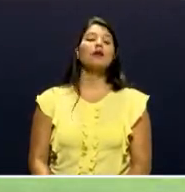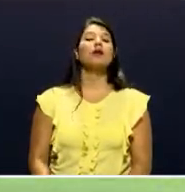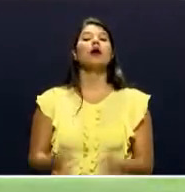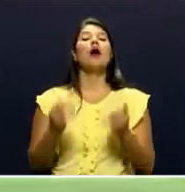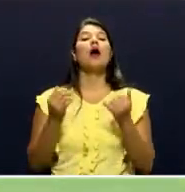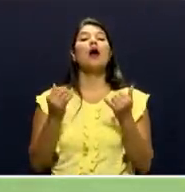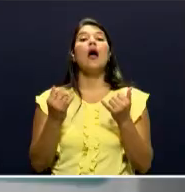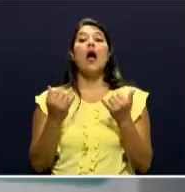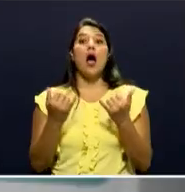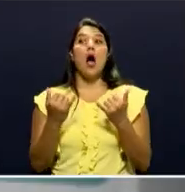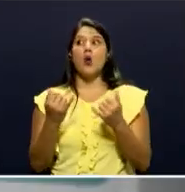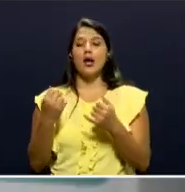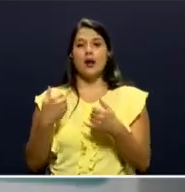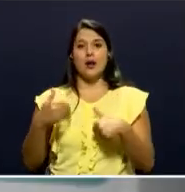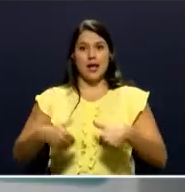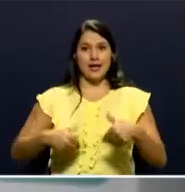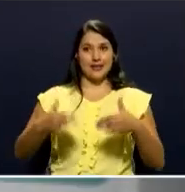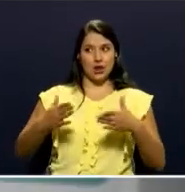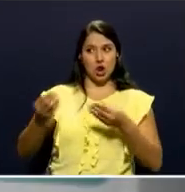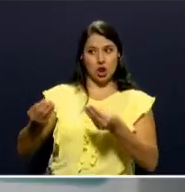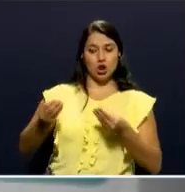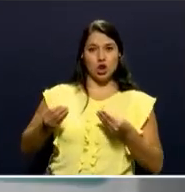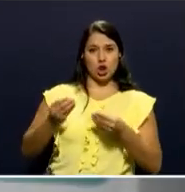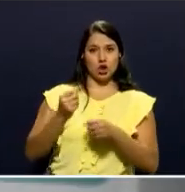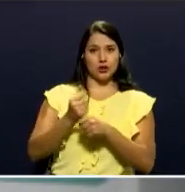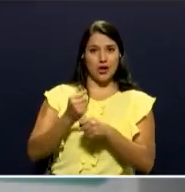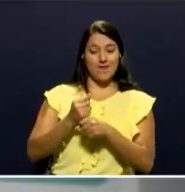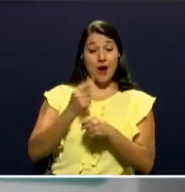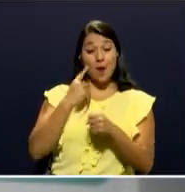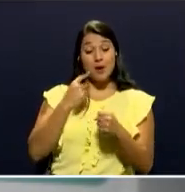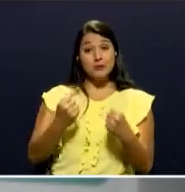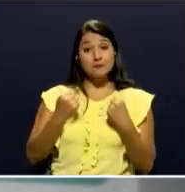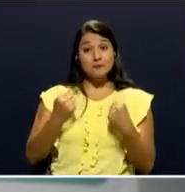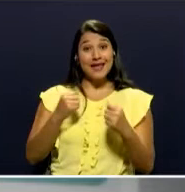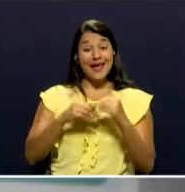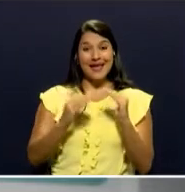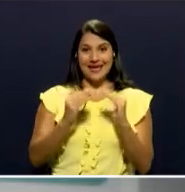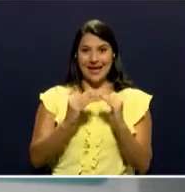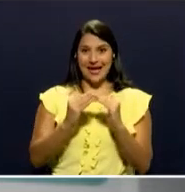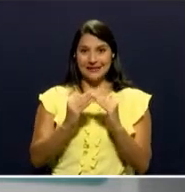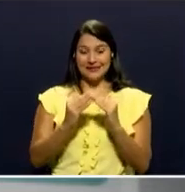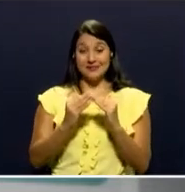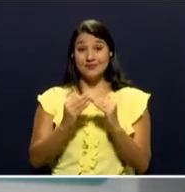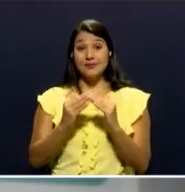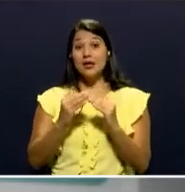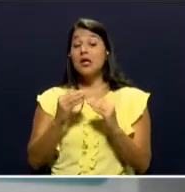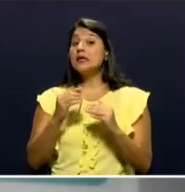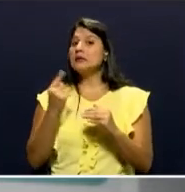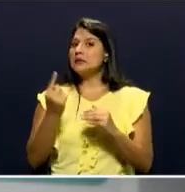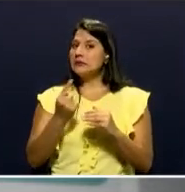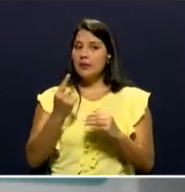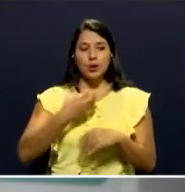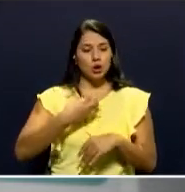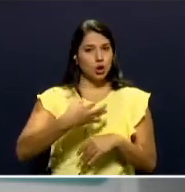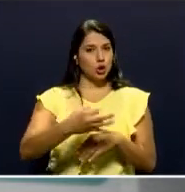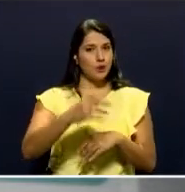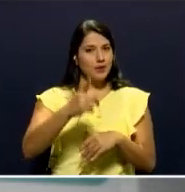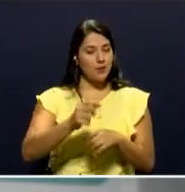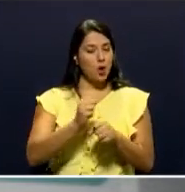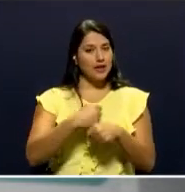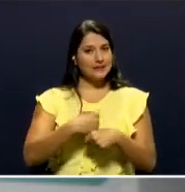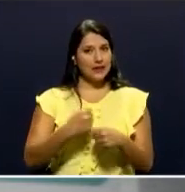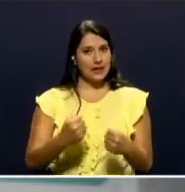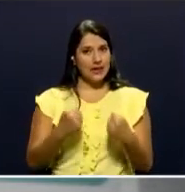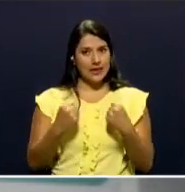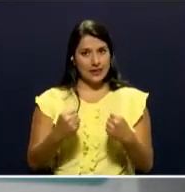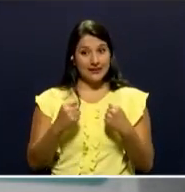pasado para todos nosotros durante este parón de incertidumbre que vamos a tener pero siempre vamos a tener diariamente un plan de